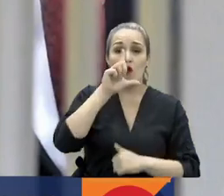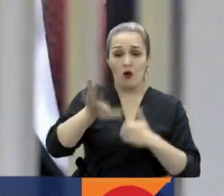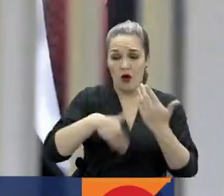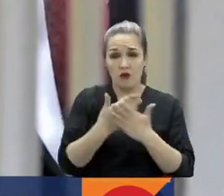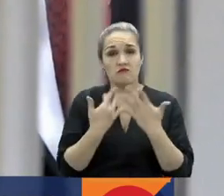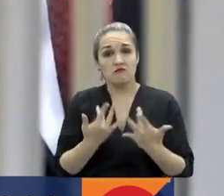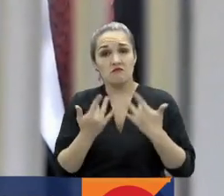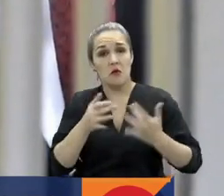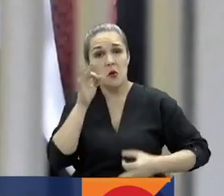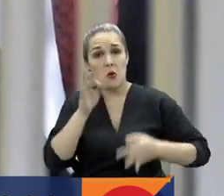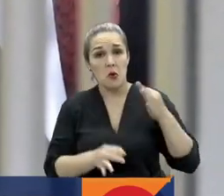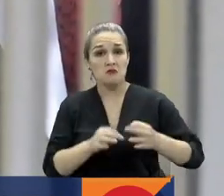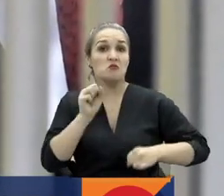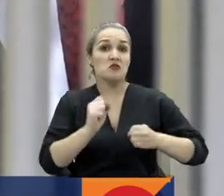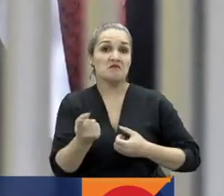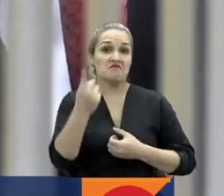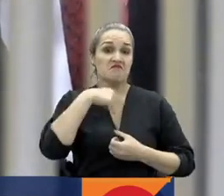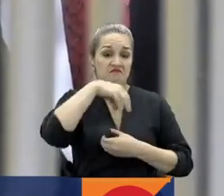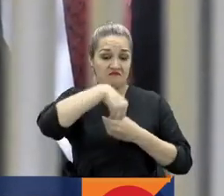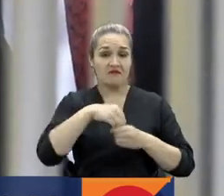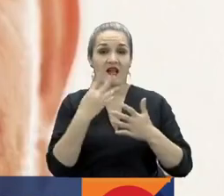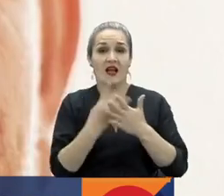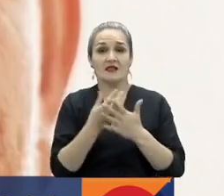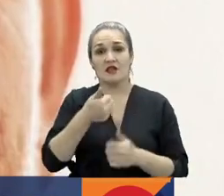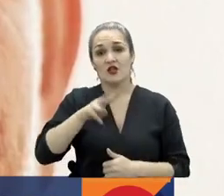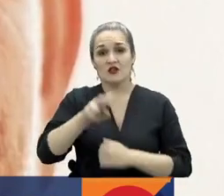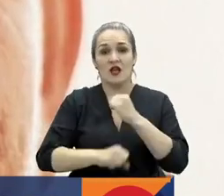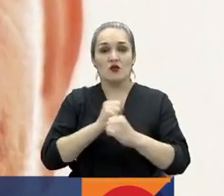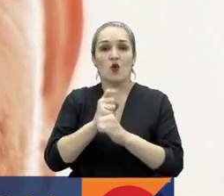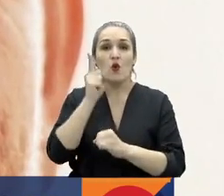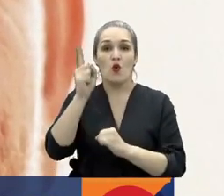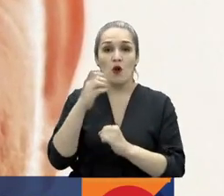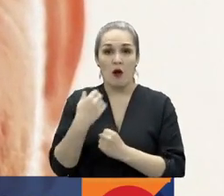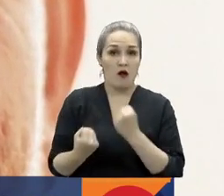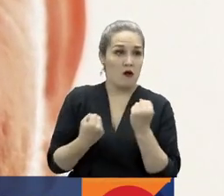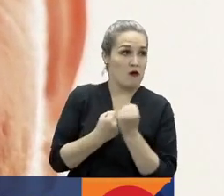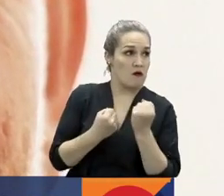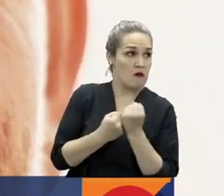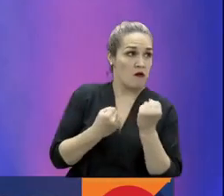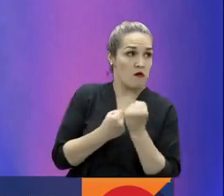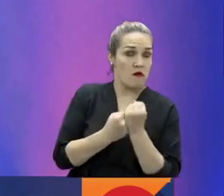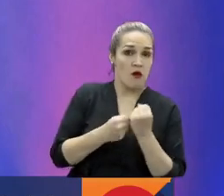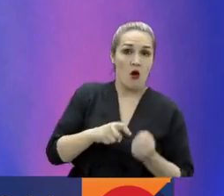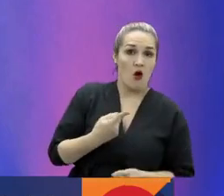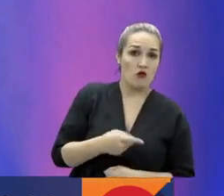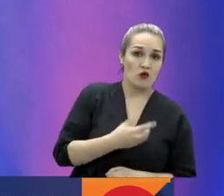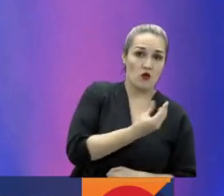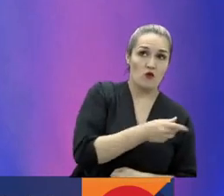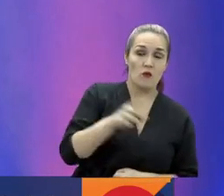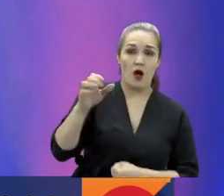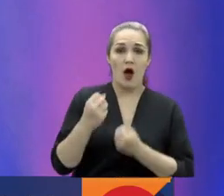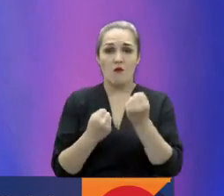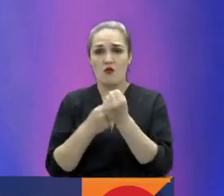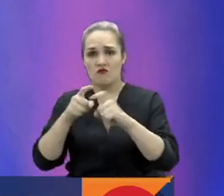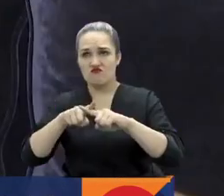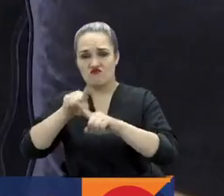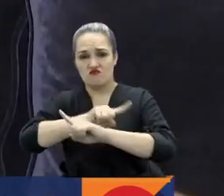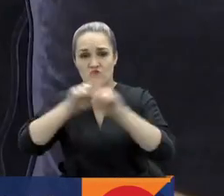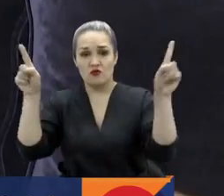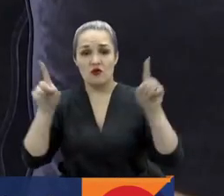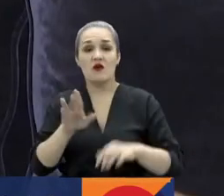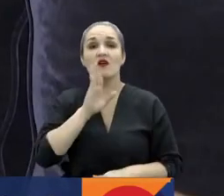juicio que podría condenarlo a 12 años de cárcel por contrabando a favor de la oposición al presidente Alexander lucachenco en su nombre su esposa acudió a recibir